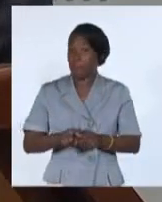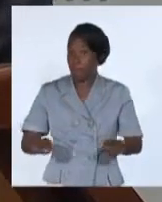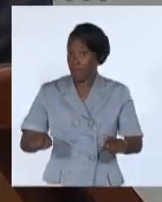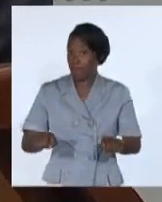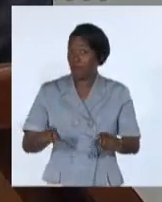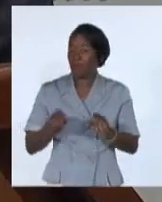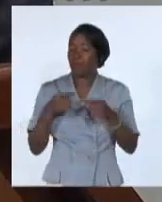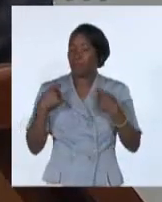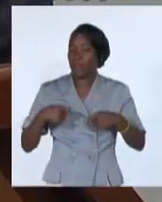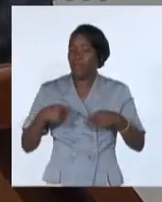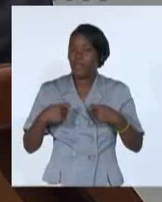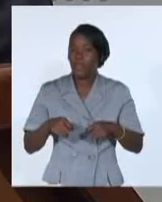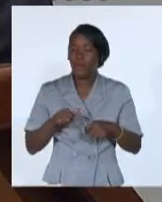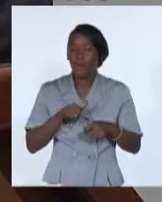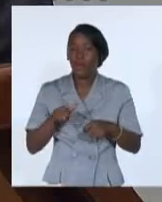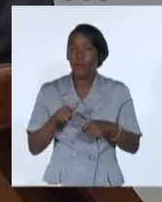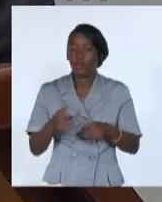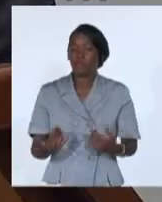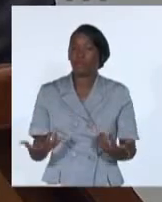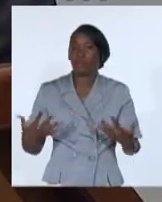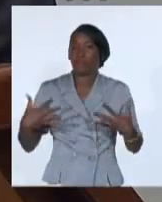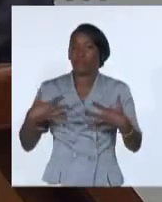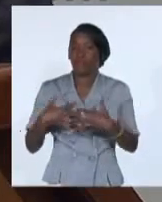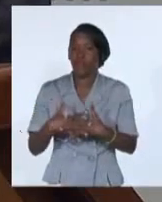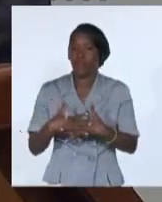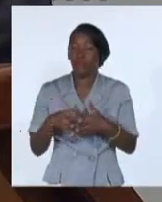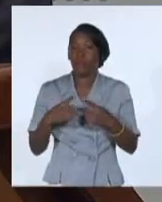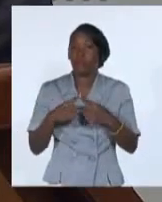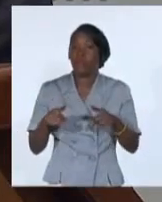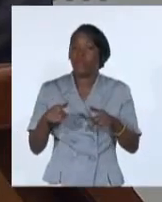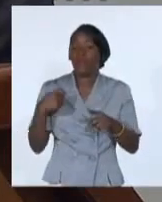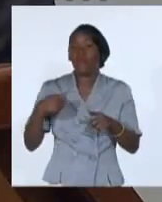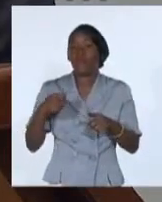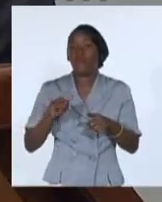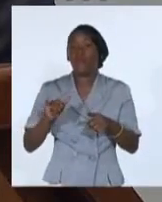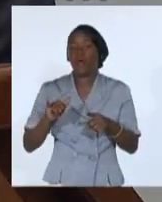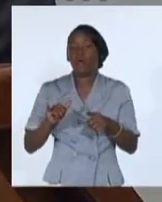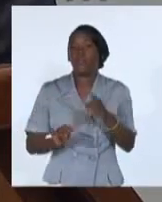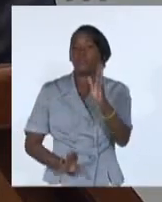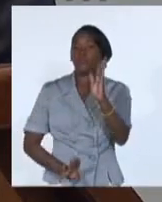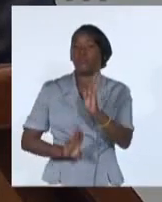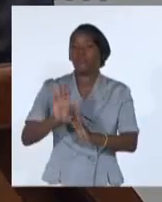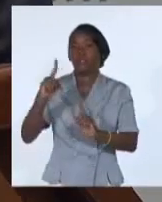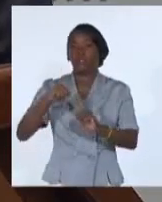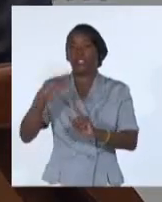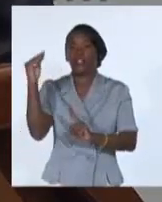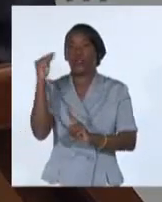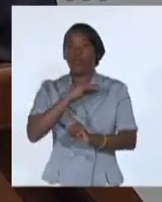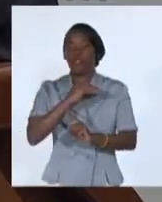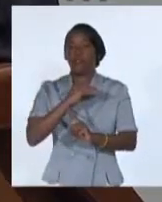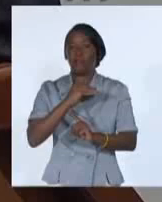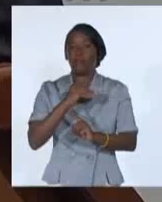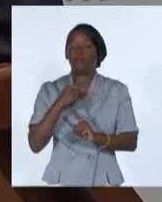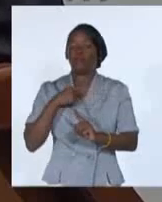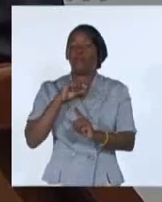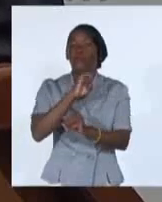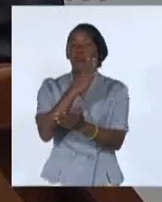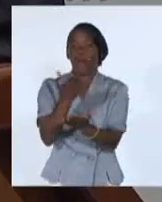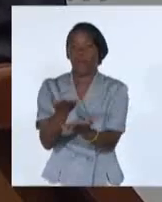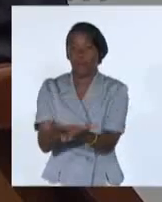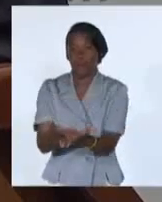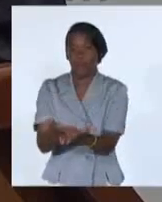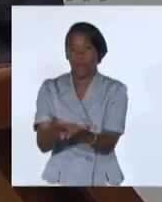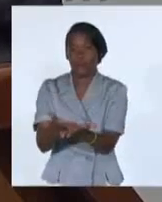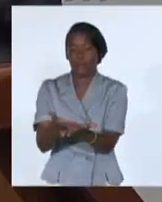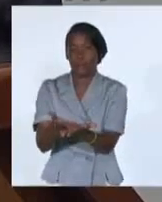la, al desarrollo tecnológico y cibernético. Propongo